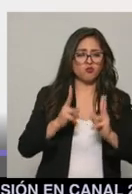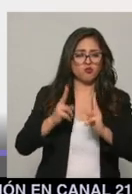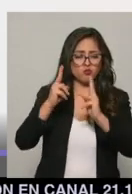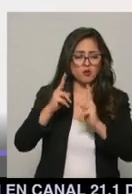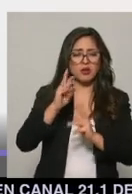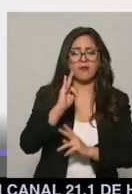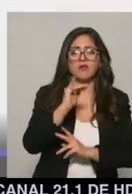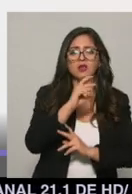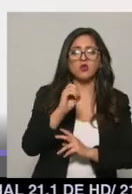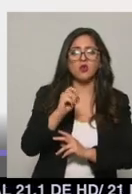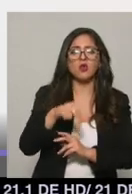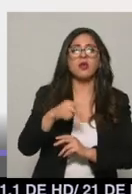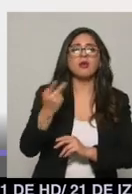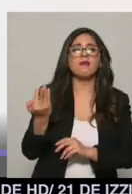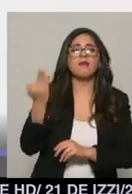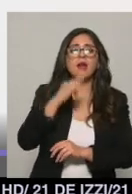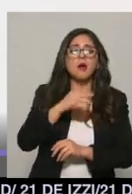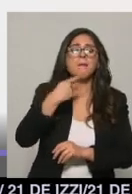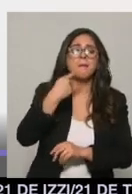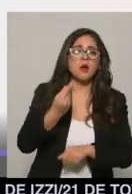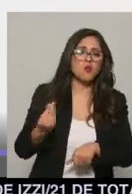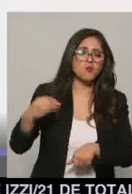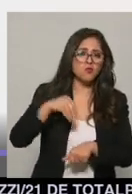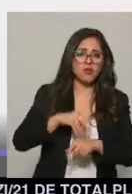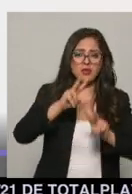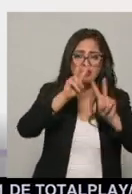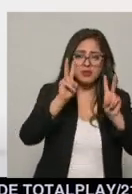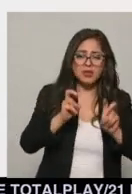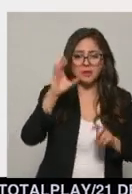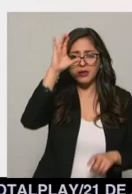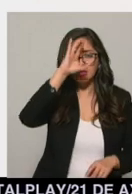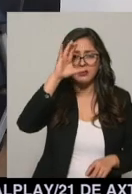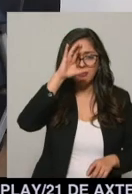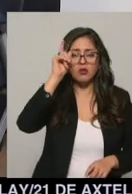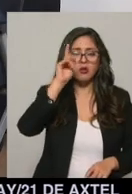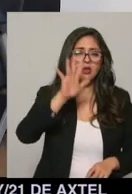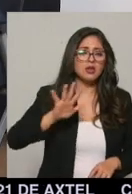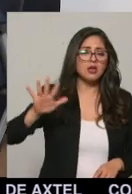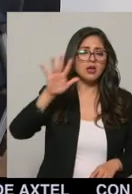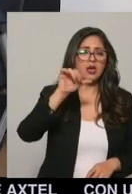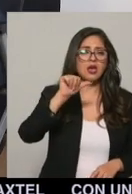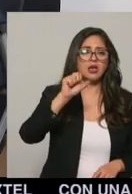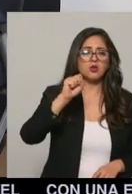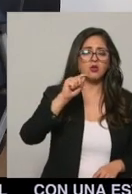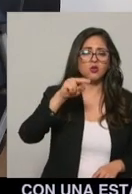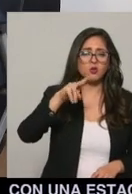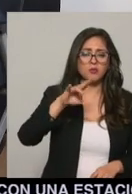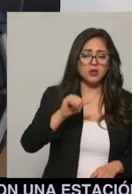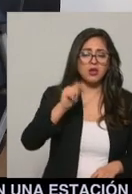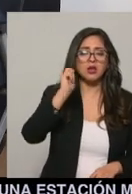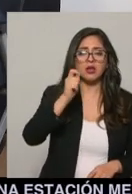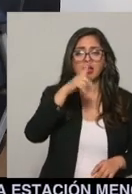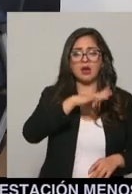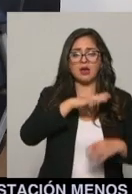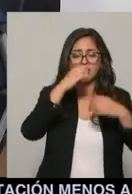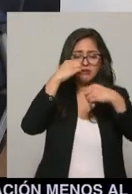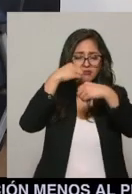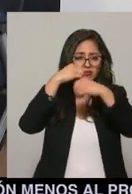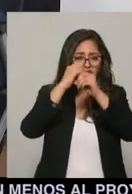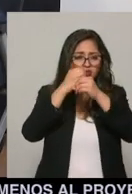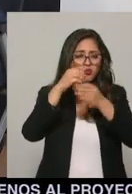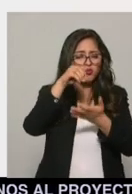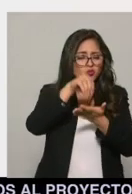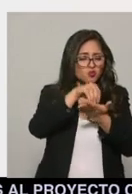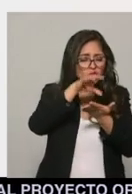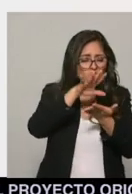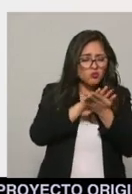temas científicos, en particular de astronomía. Lo filmó en el Gran Telescopio Milimétrico, está